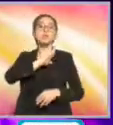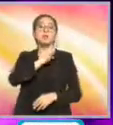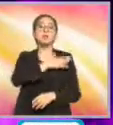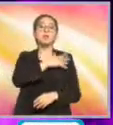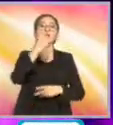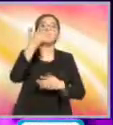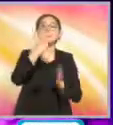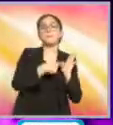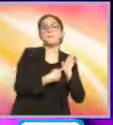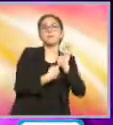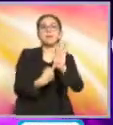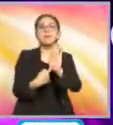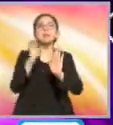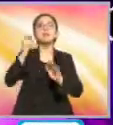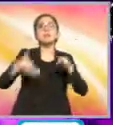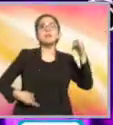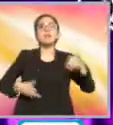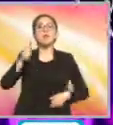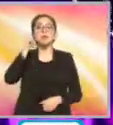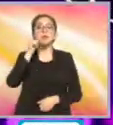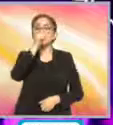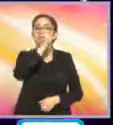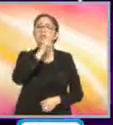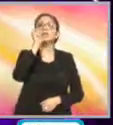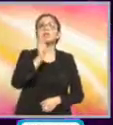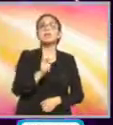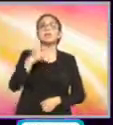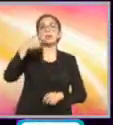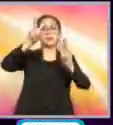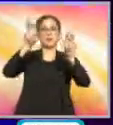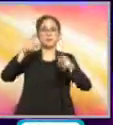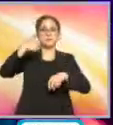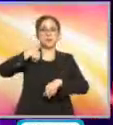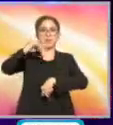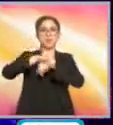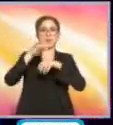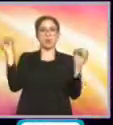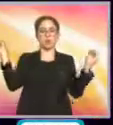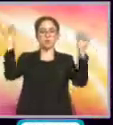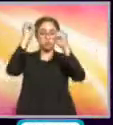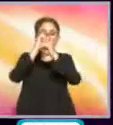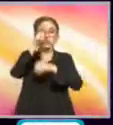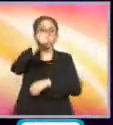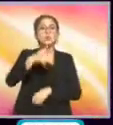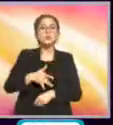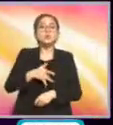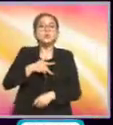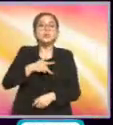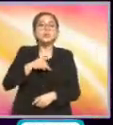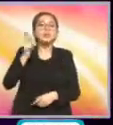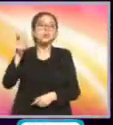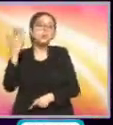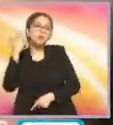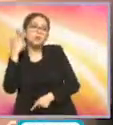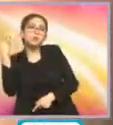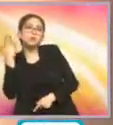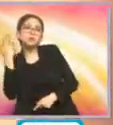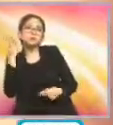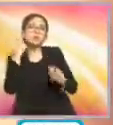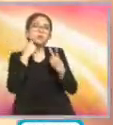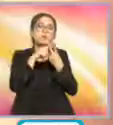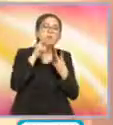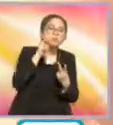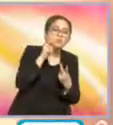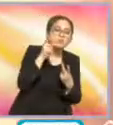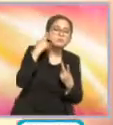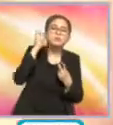la obra de teatro ciego Mi amiga la oscuridad. Con la ayuda de nuestros sentidos, esta fábula nos transportará a otra dimensión.